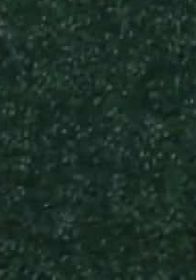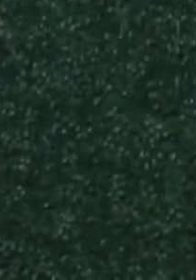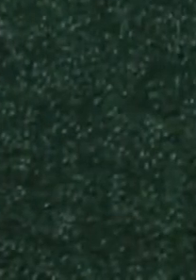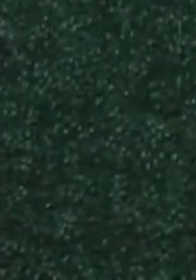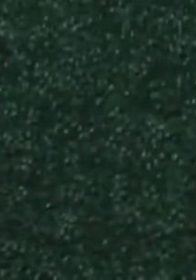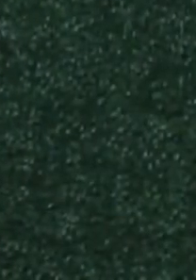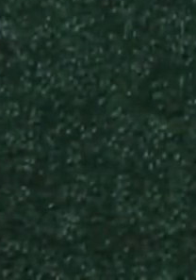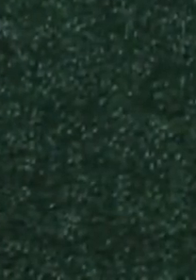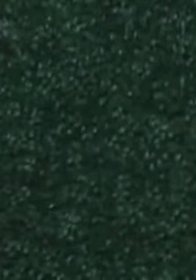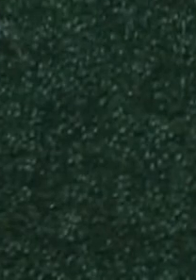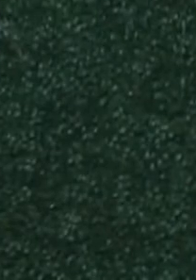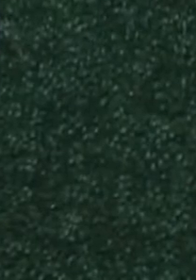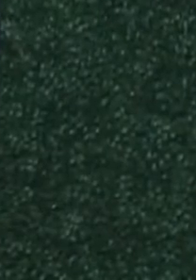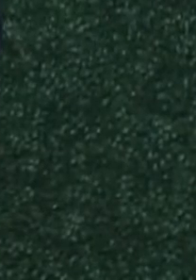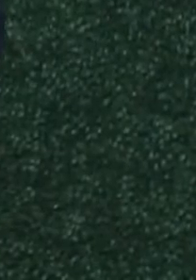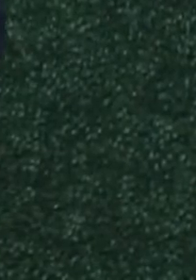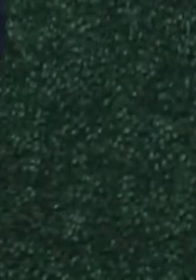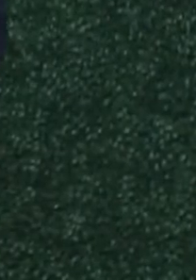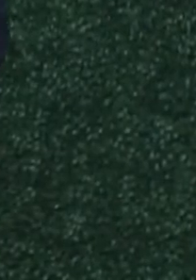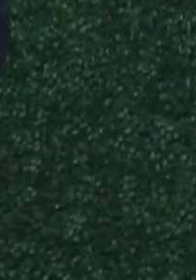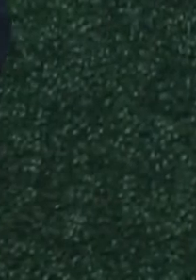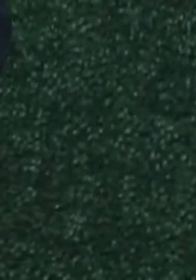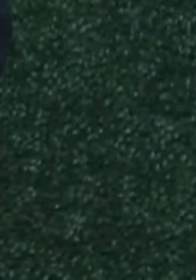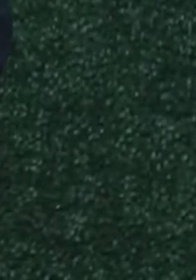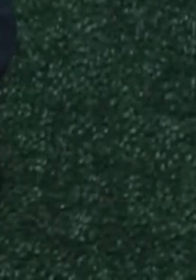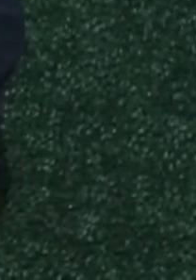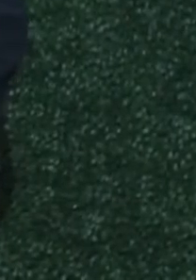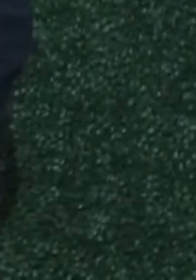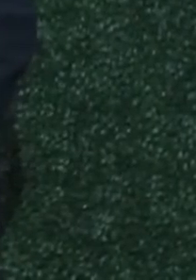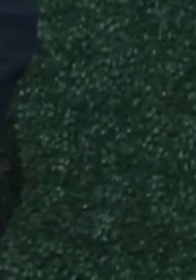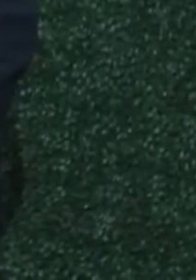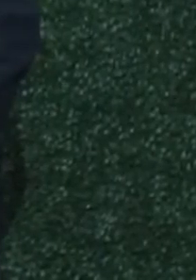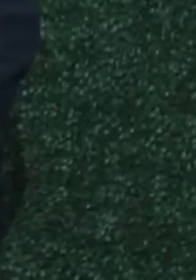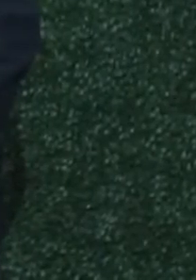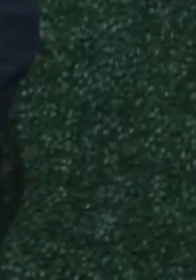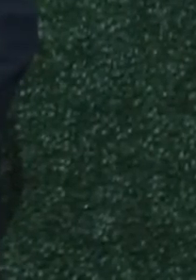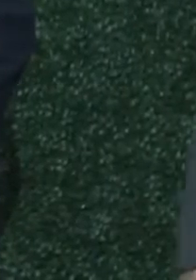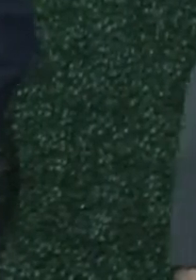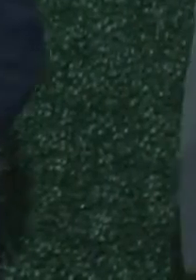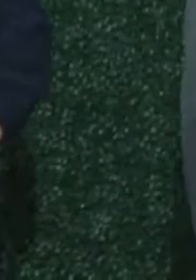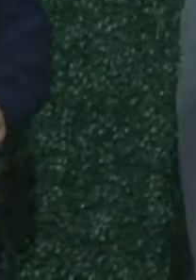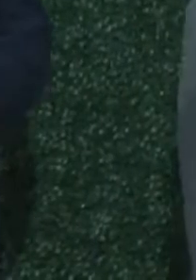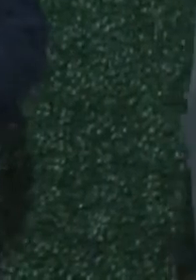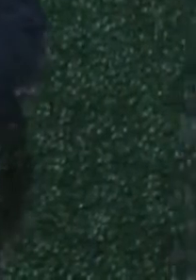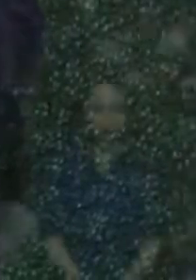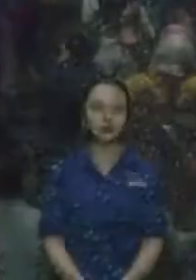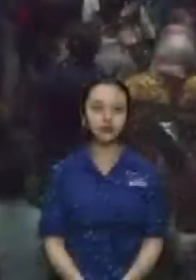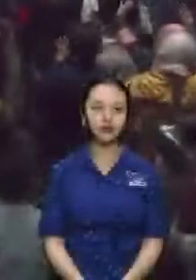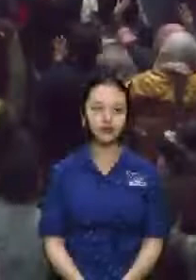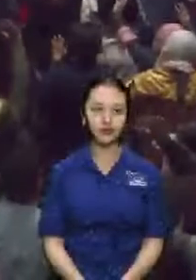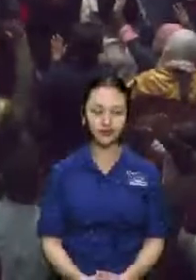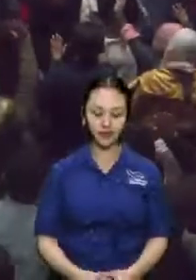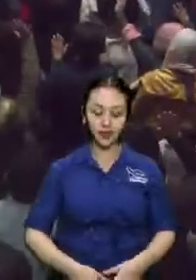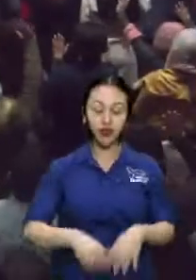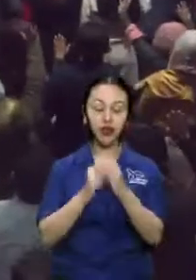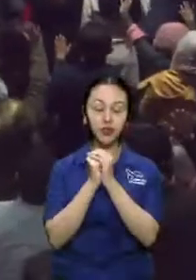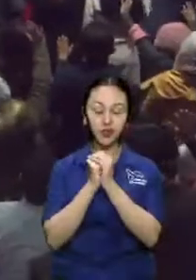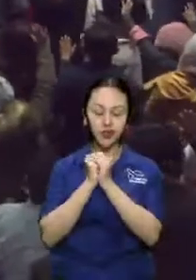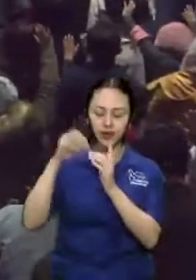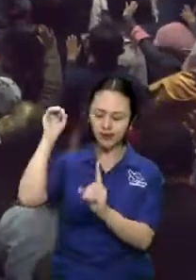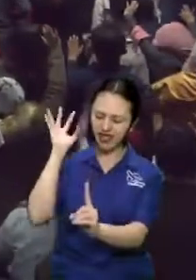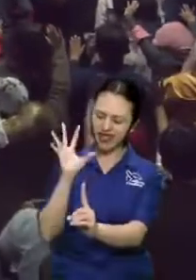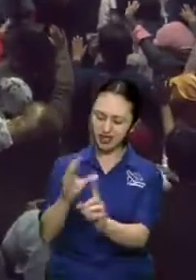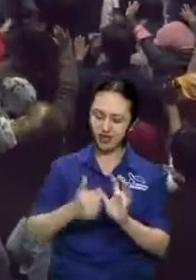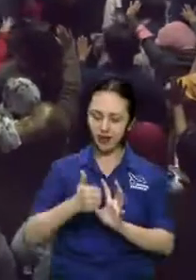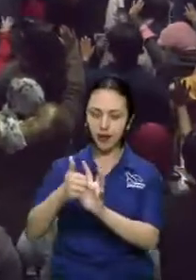Dios ha derramado sobre usted son mayores. Y así que extienda sus manos, amado hermano, hacia acá y bendigamos en